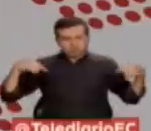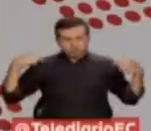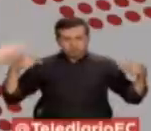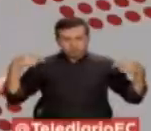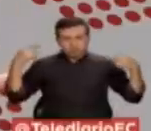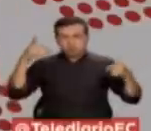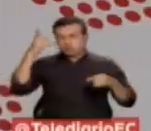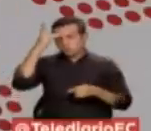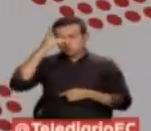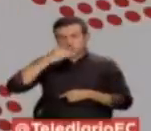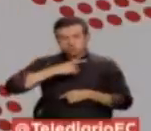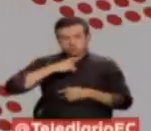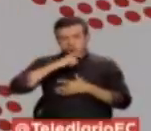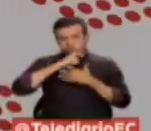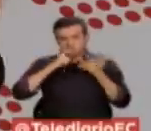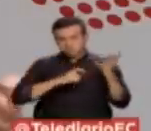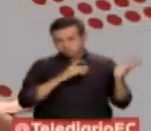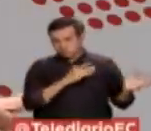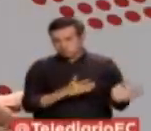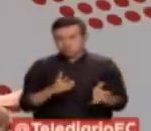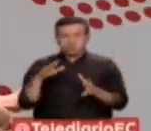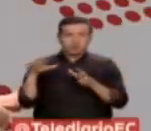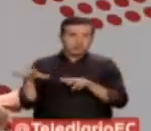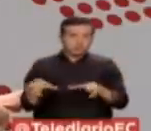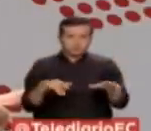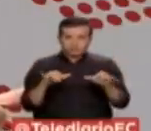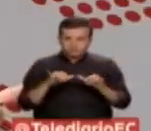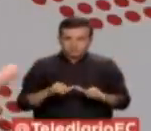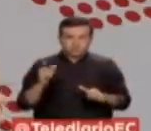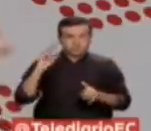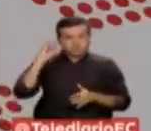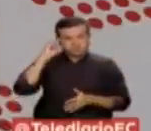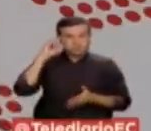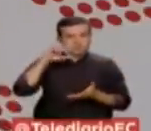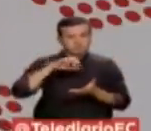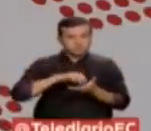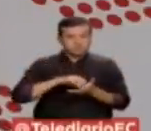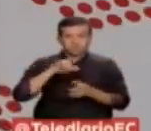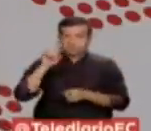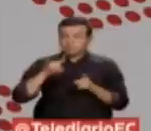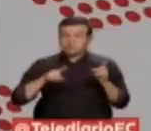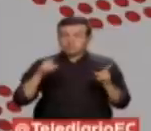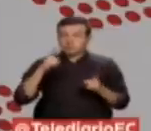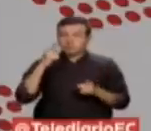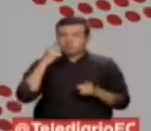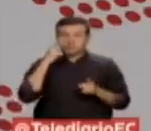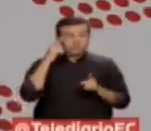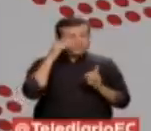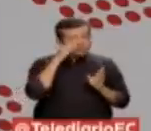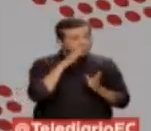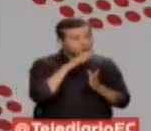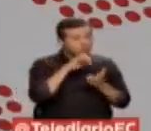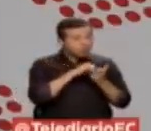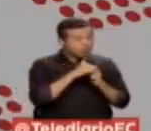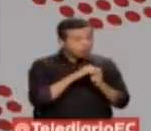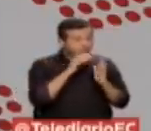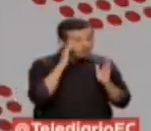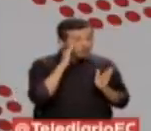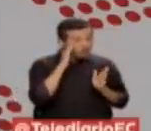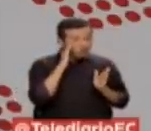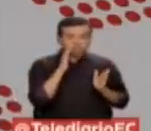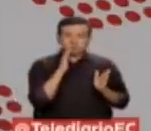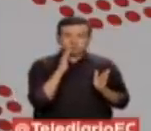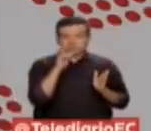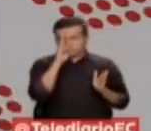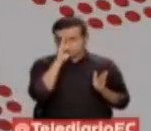de decisiones que tomar y de acciones que se están tomando desde el gobierno y a veces nos metemos en un escándalo que también puede ser